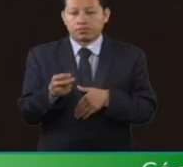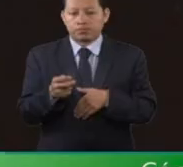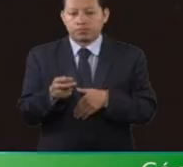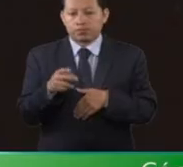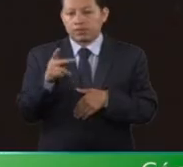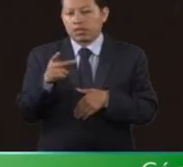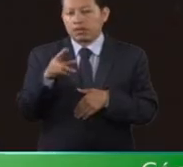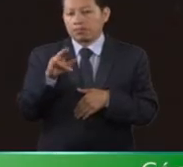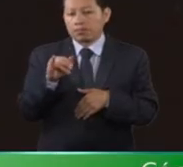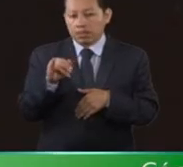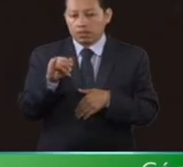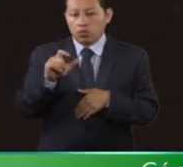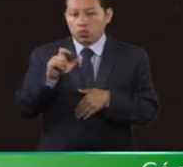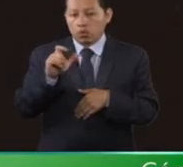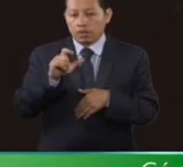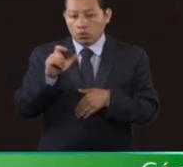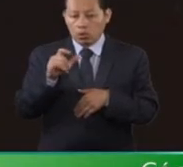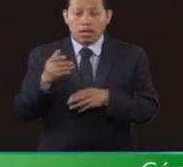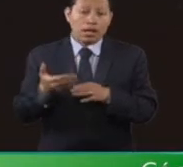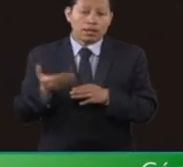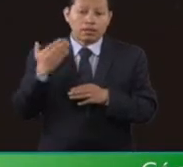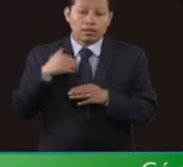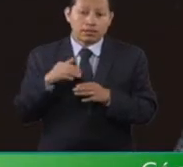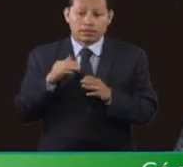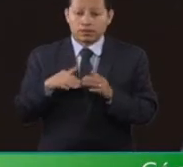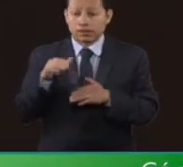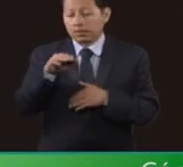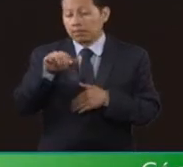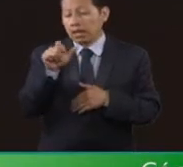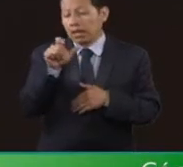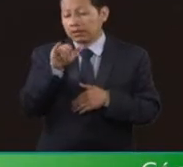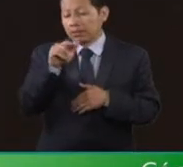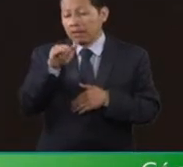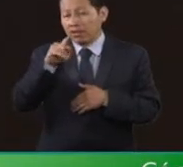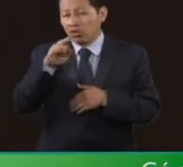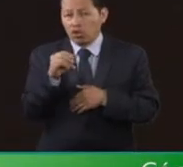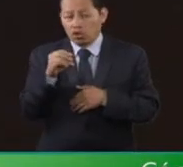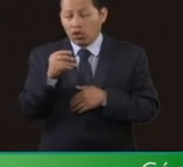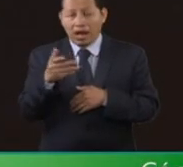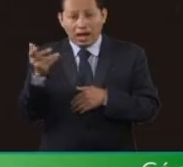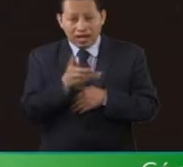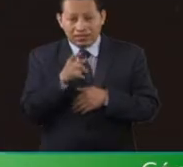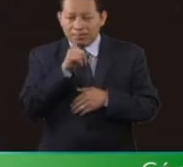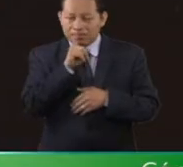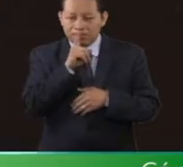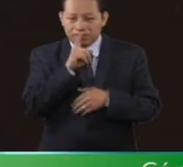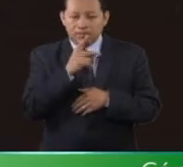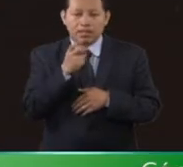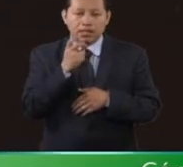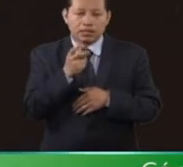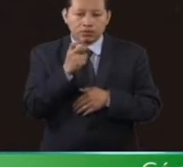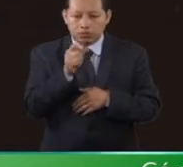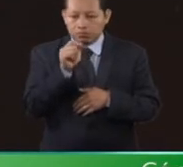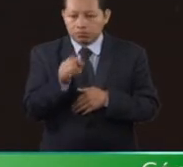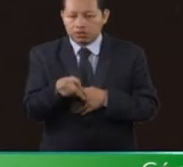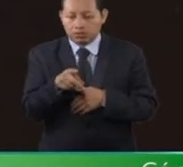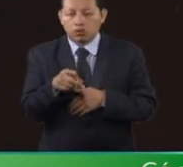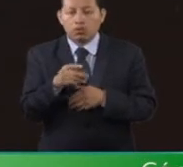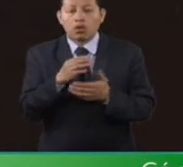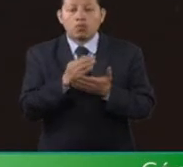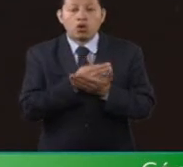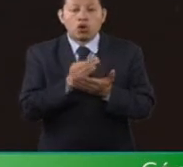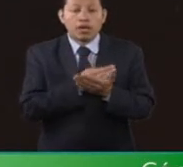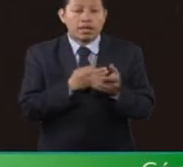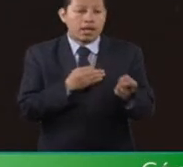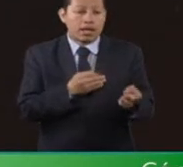PRI en la cumbre del Maximato se atrevió a tanto. Y eso es precisamente lo que Morena